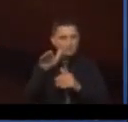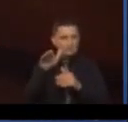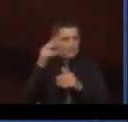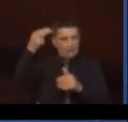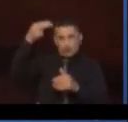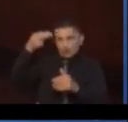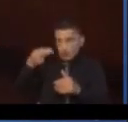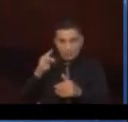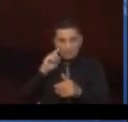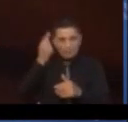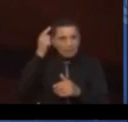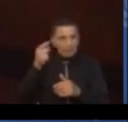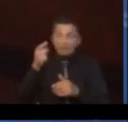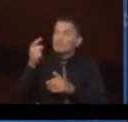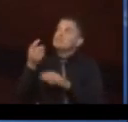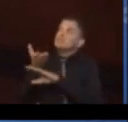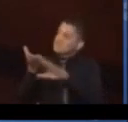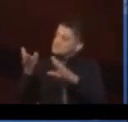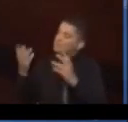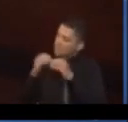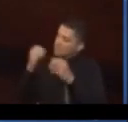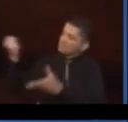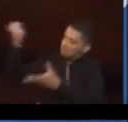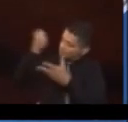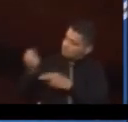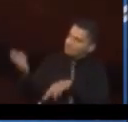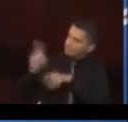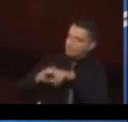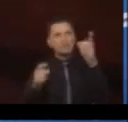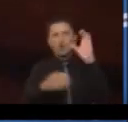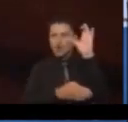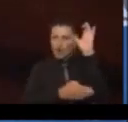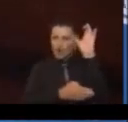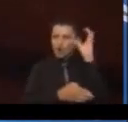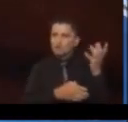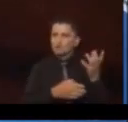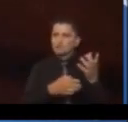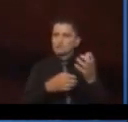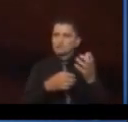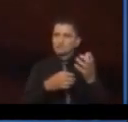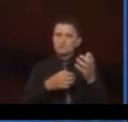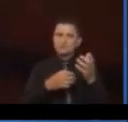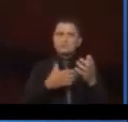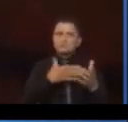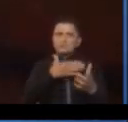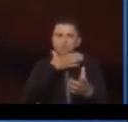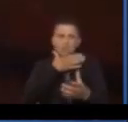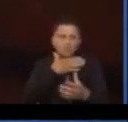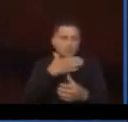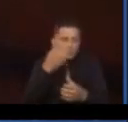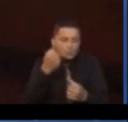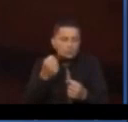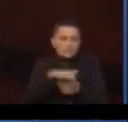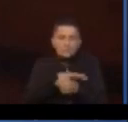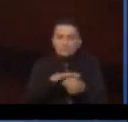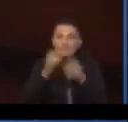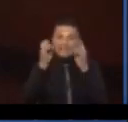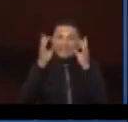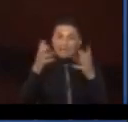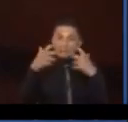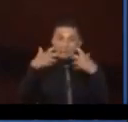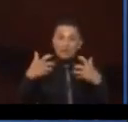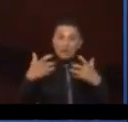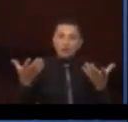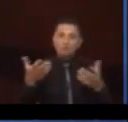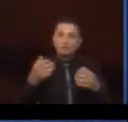historia que en vez de pedir más plata para el presupuesto en materia de salud, pide menos. La crisis explícita que usted está promoviendo